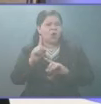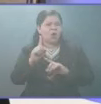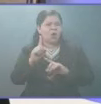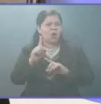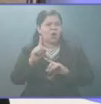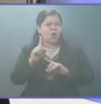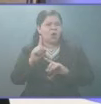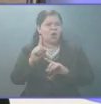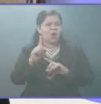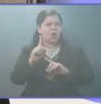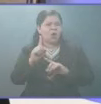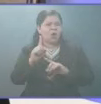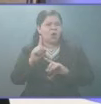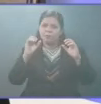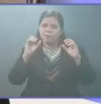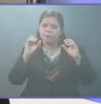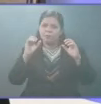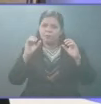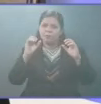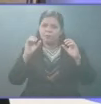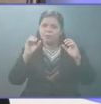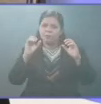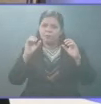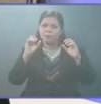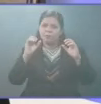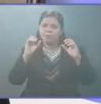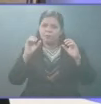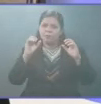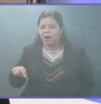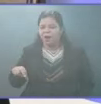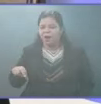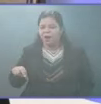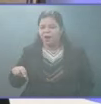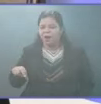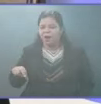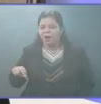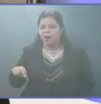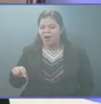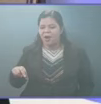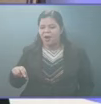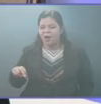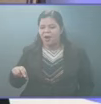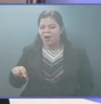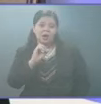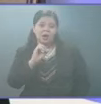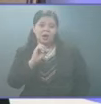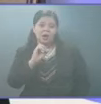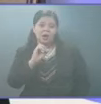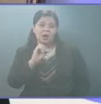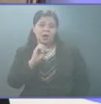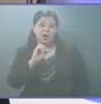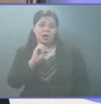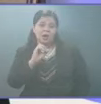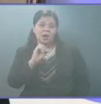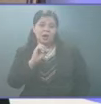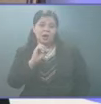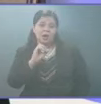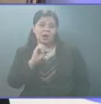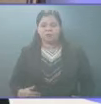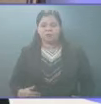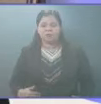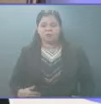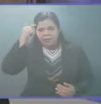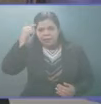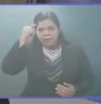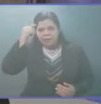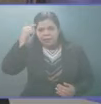el ejercicio se puede considerar el simple hecho de caminar, que le puede favorecer a su salud tanto física como mental. Sí,